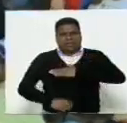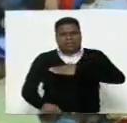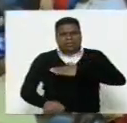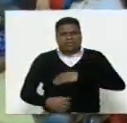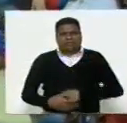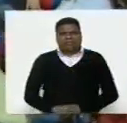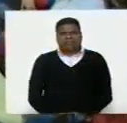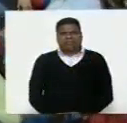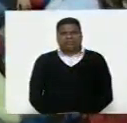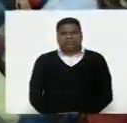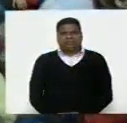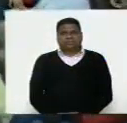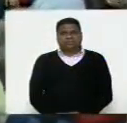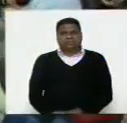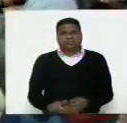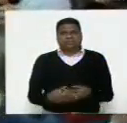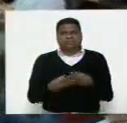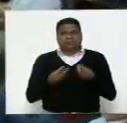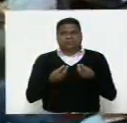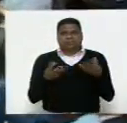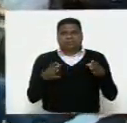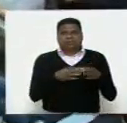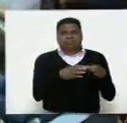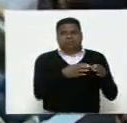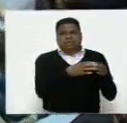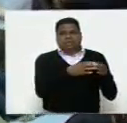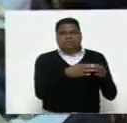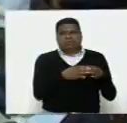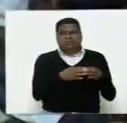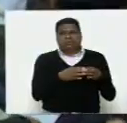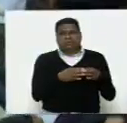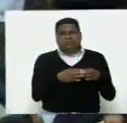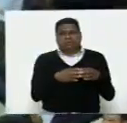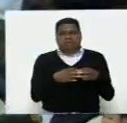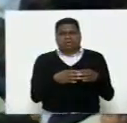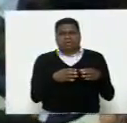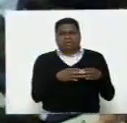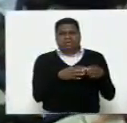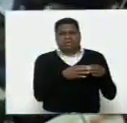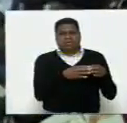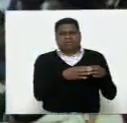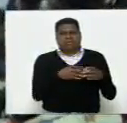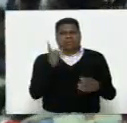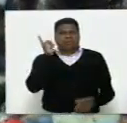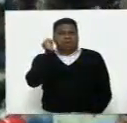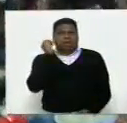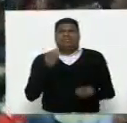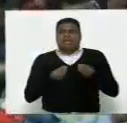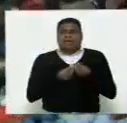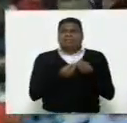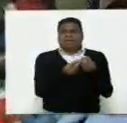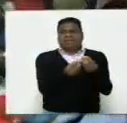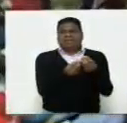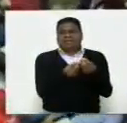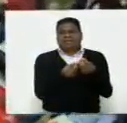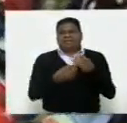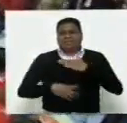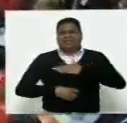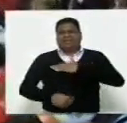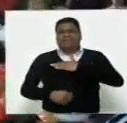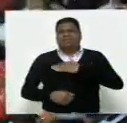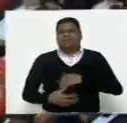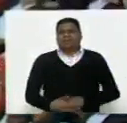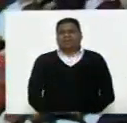agradecer un grupo de mujeres que se dedica a acompañar a las mujeres en